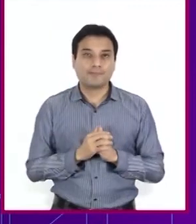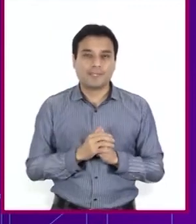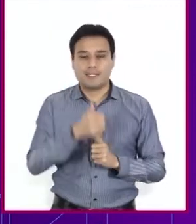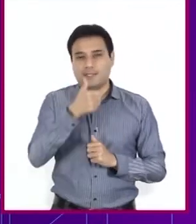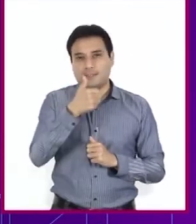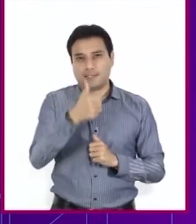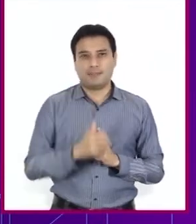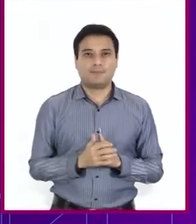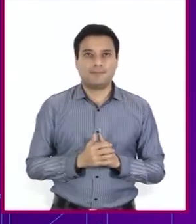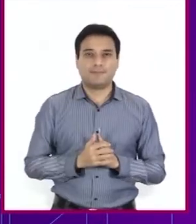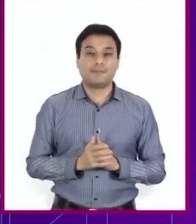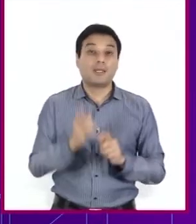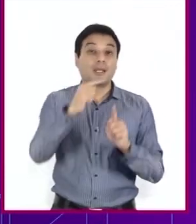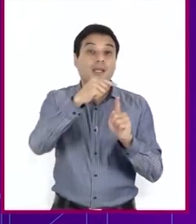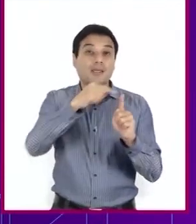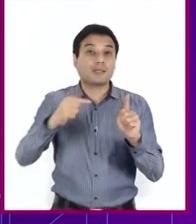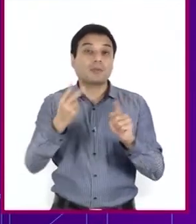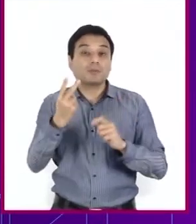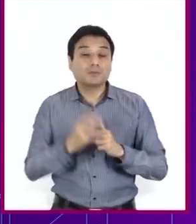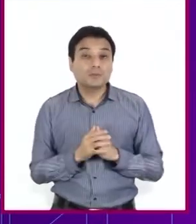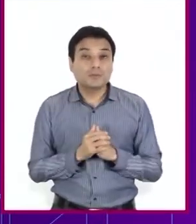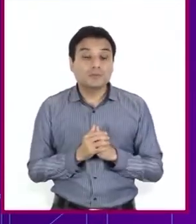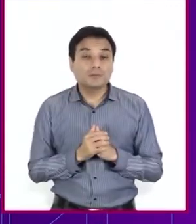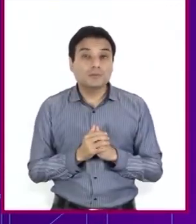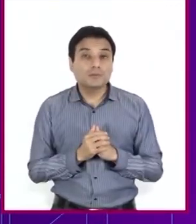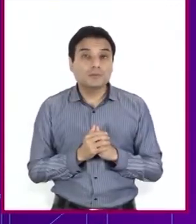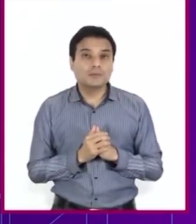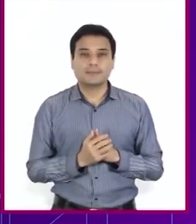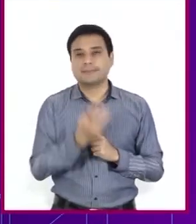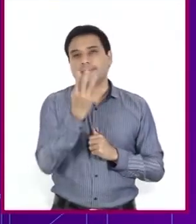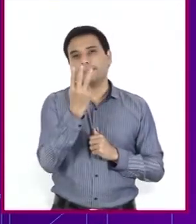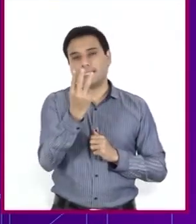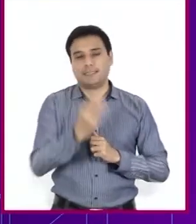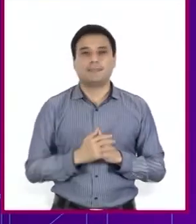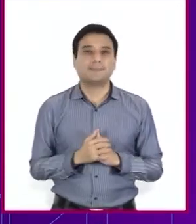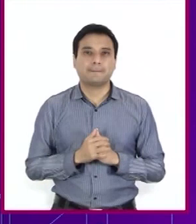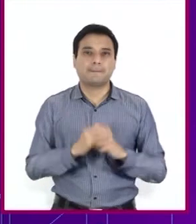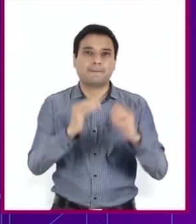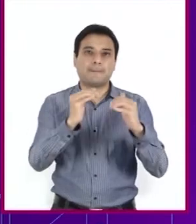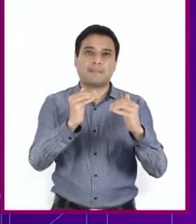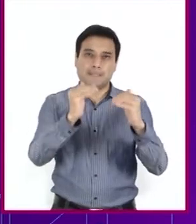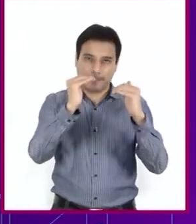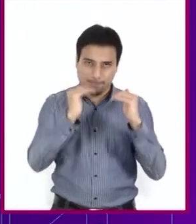6. 6 entre 2 es igual a 3.